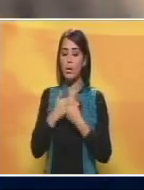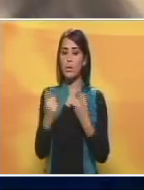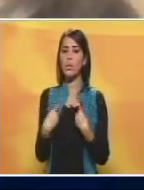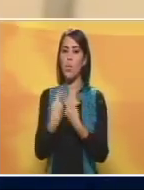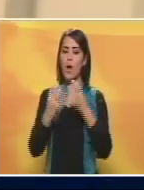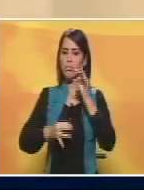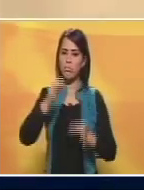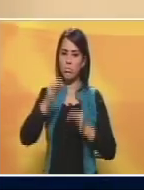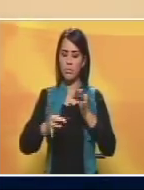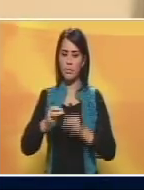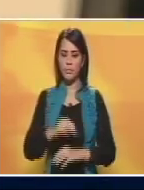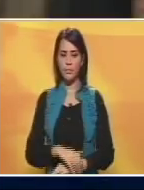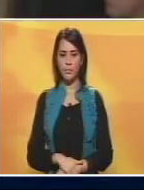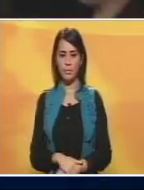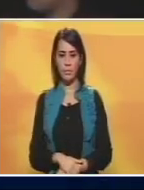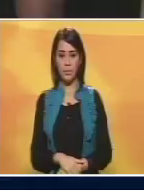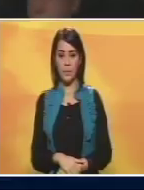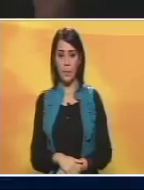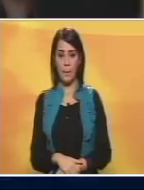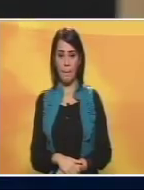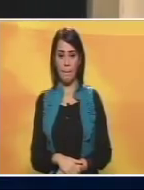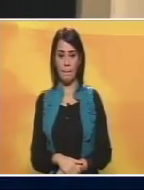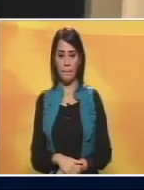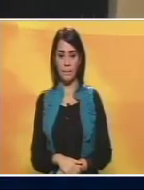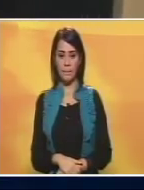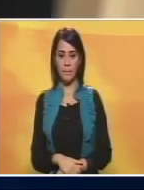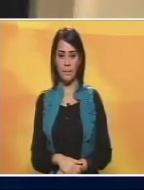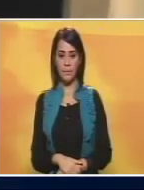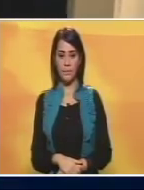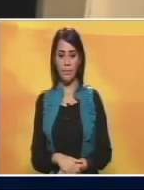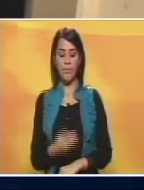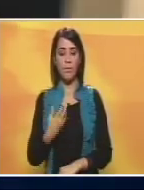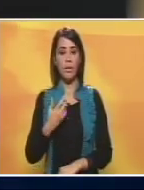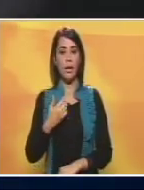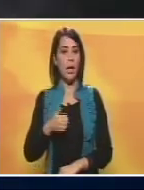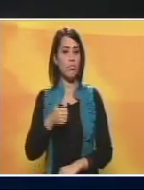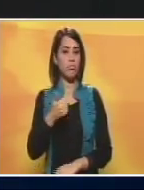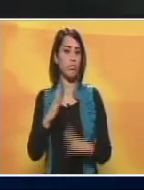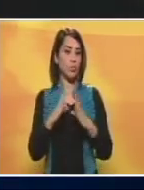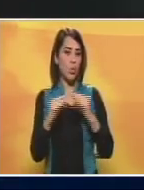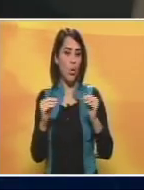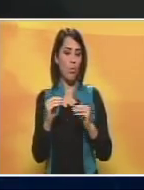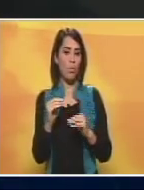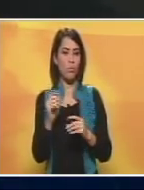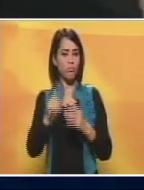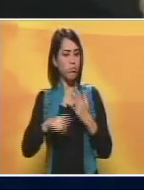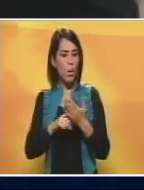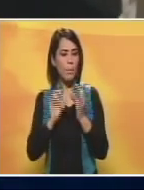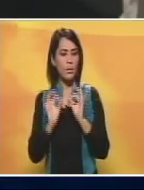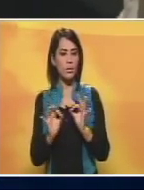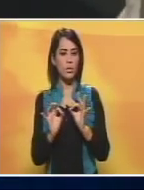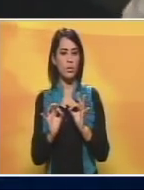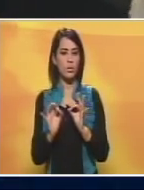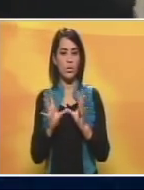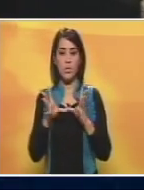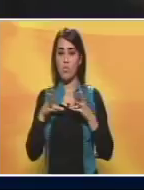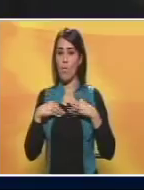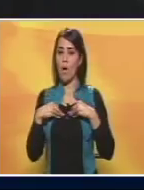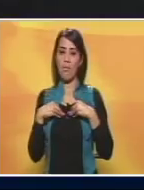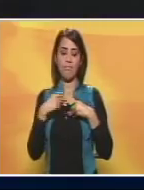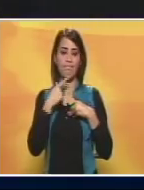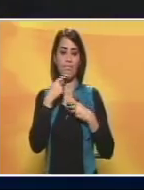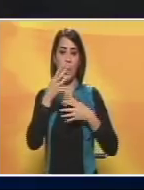tribunales federales, se podría decir que la gran mayoría o todos en total se negarían a